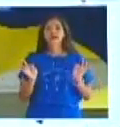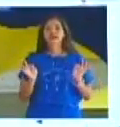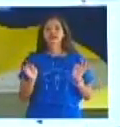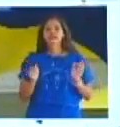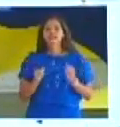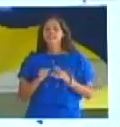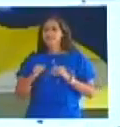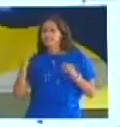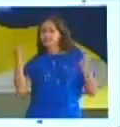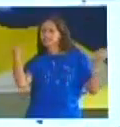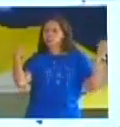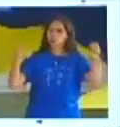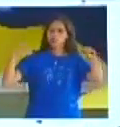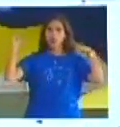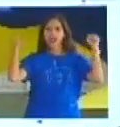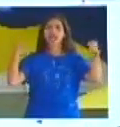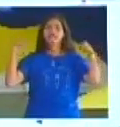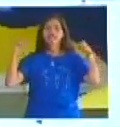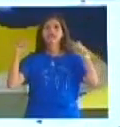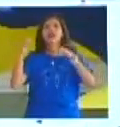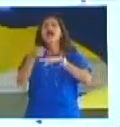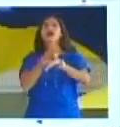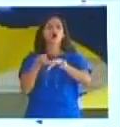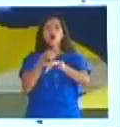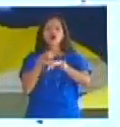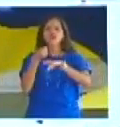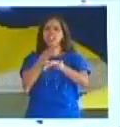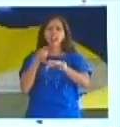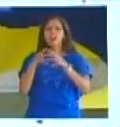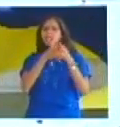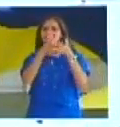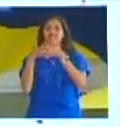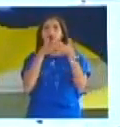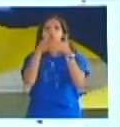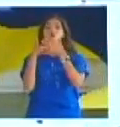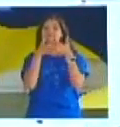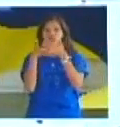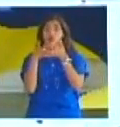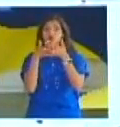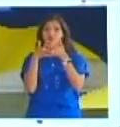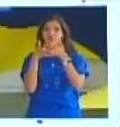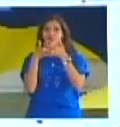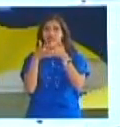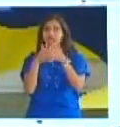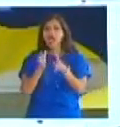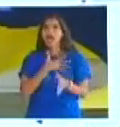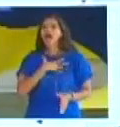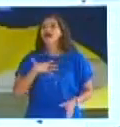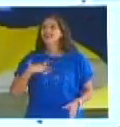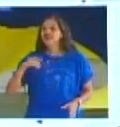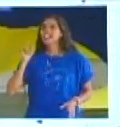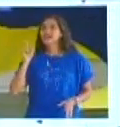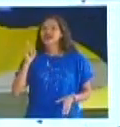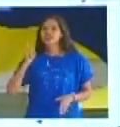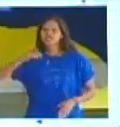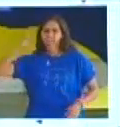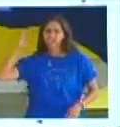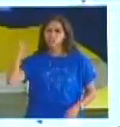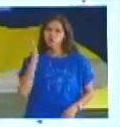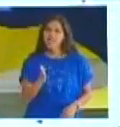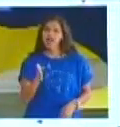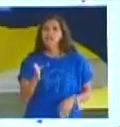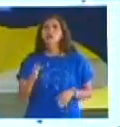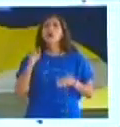manera insolente, el gobierno imperialista de los Estados Unidos ha pretendido